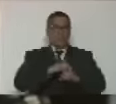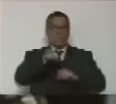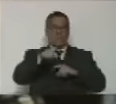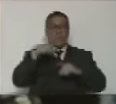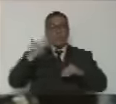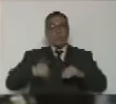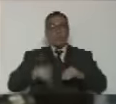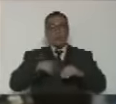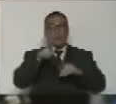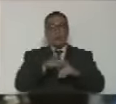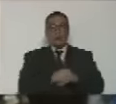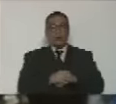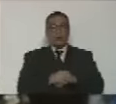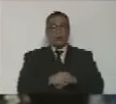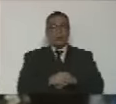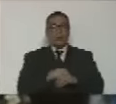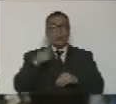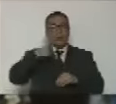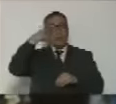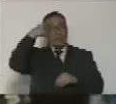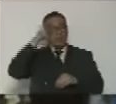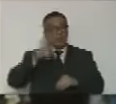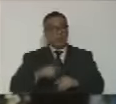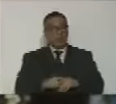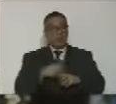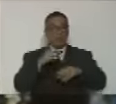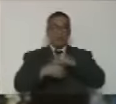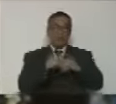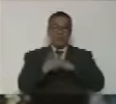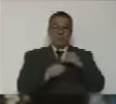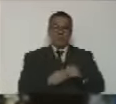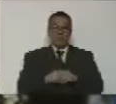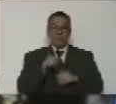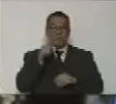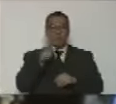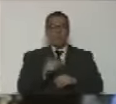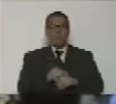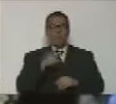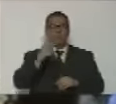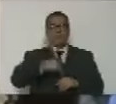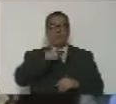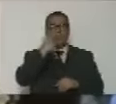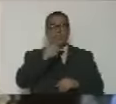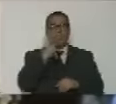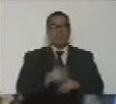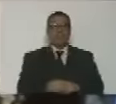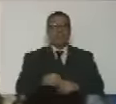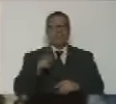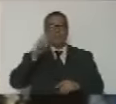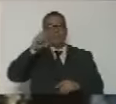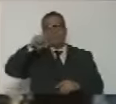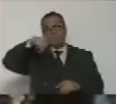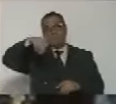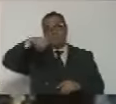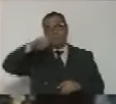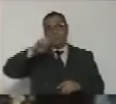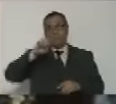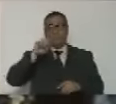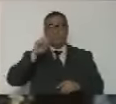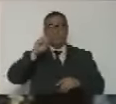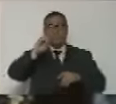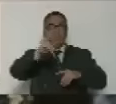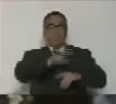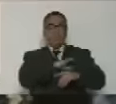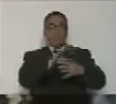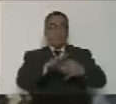Esa Argentina a la que se le pretende imponer una política neoliberal que expropia